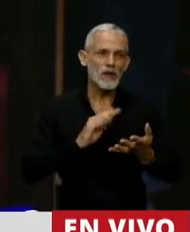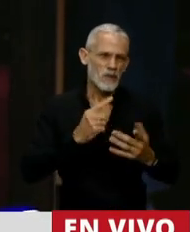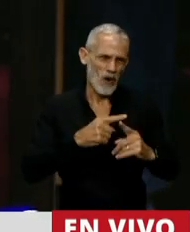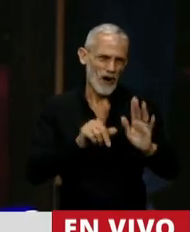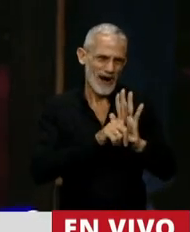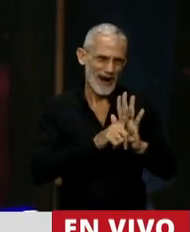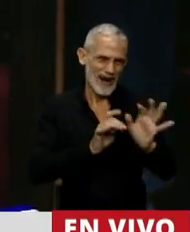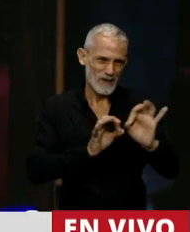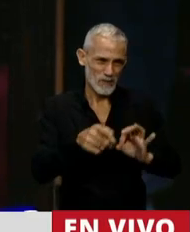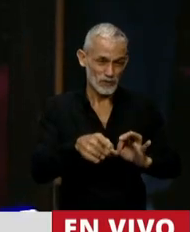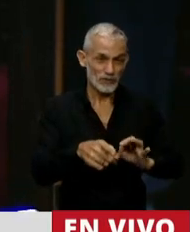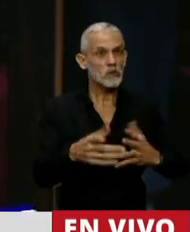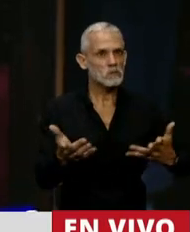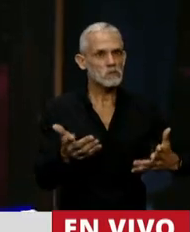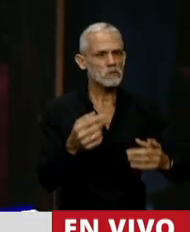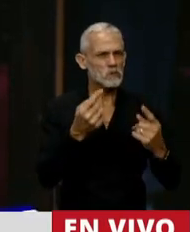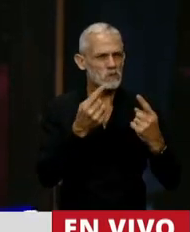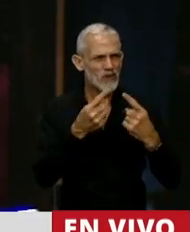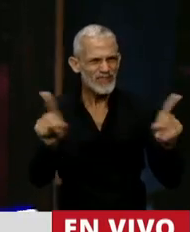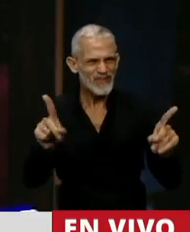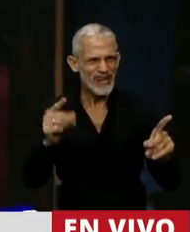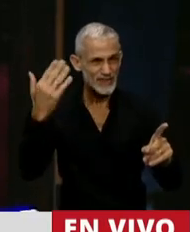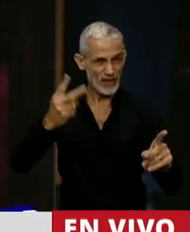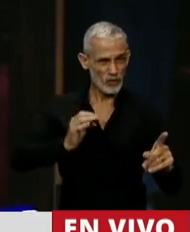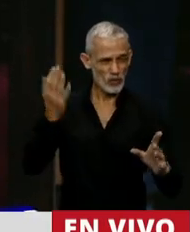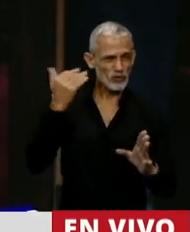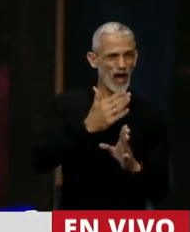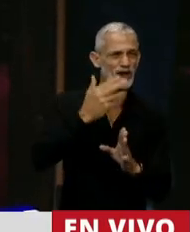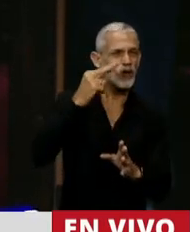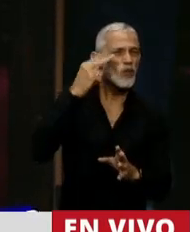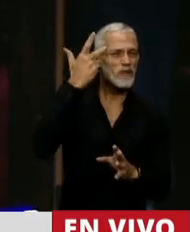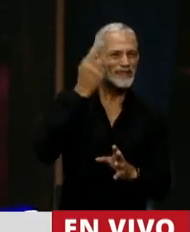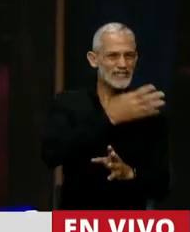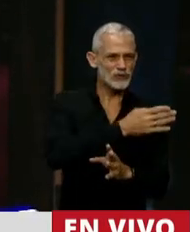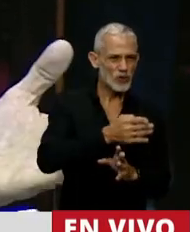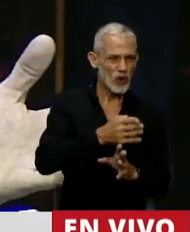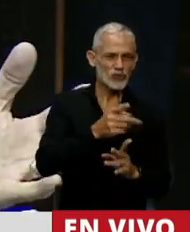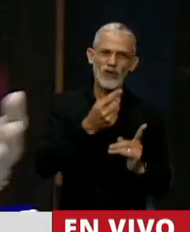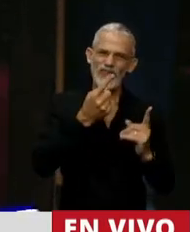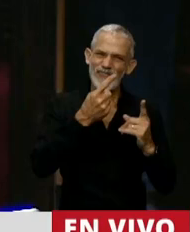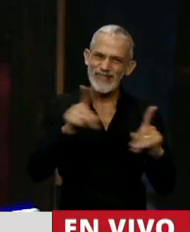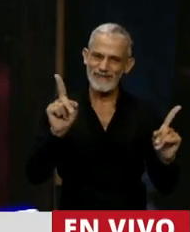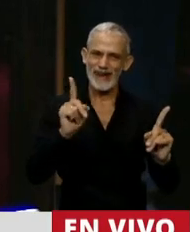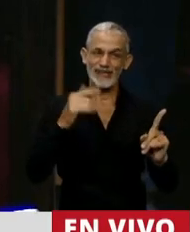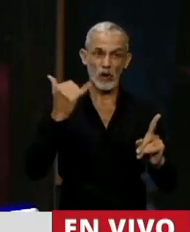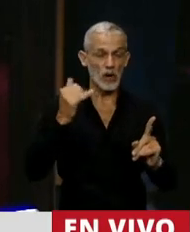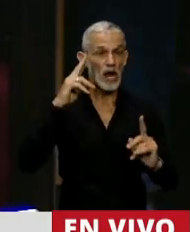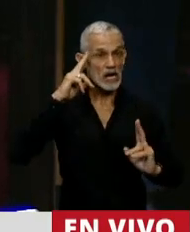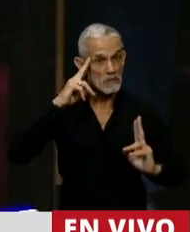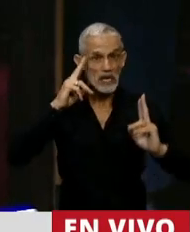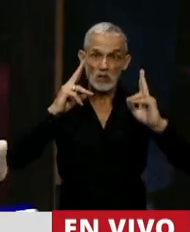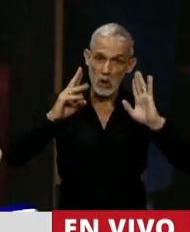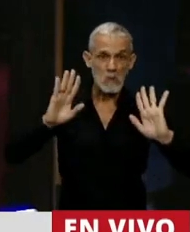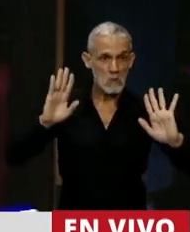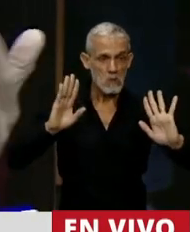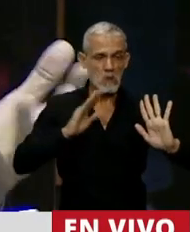ley, es muy diferente a lo que fue en el 2018, donde hoy podemos ver mayor respeto,